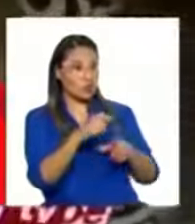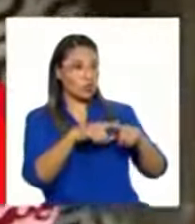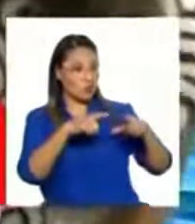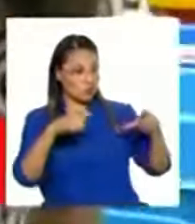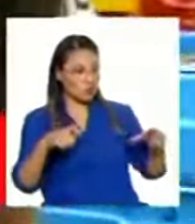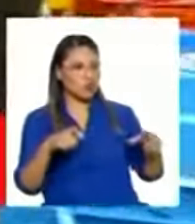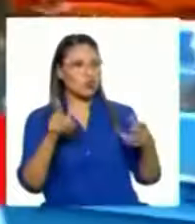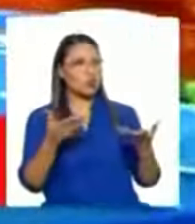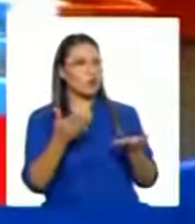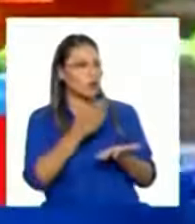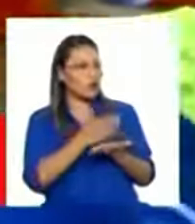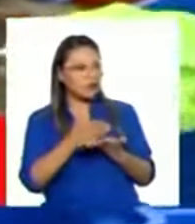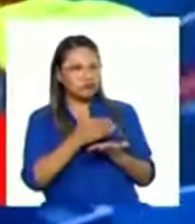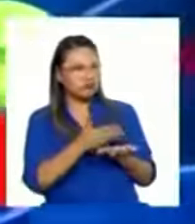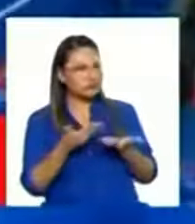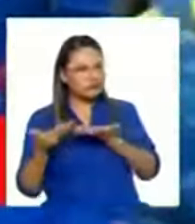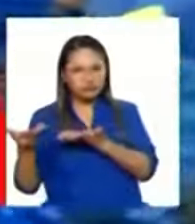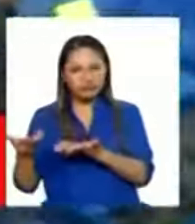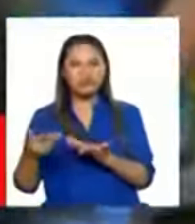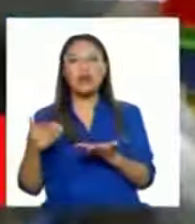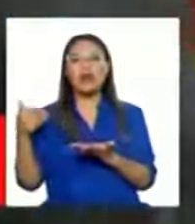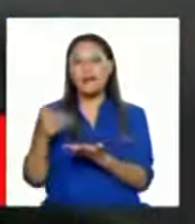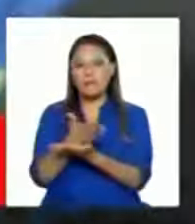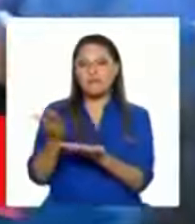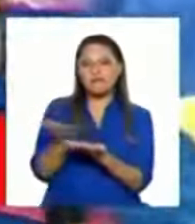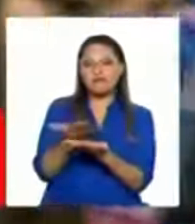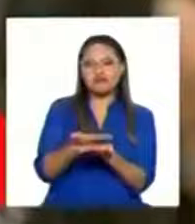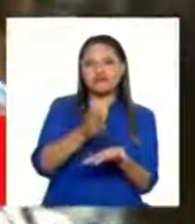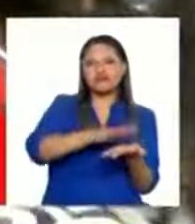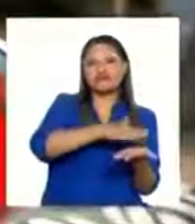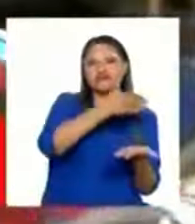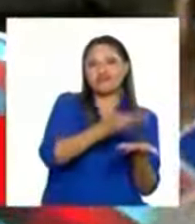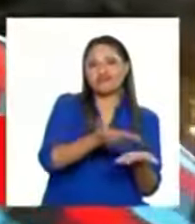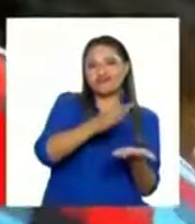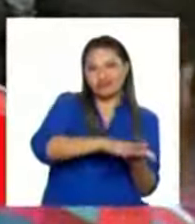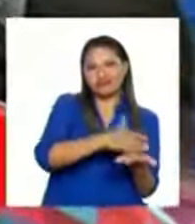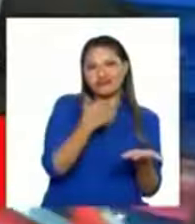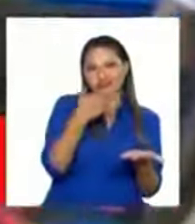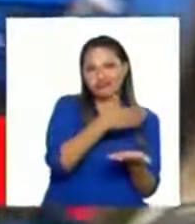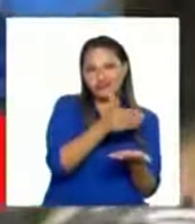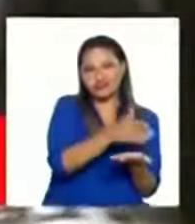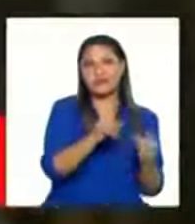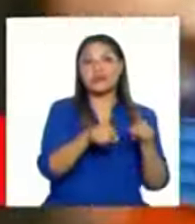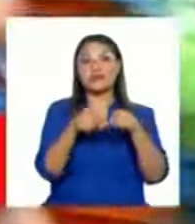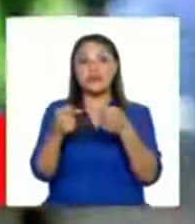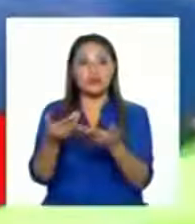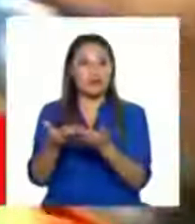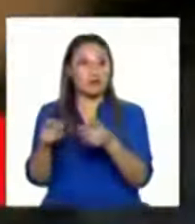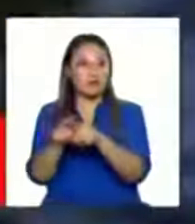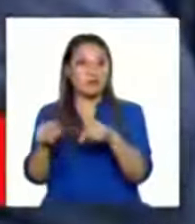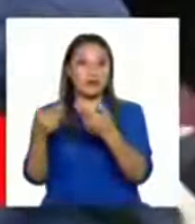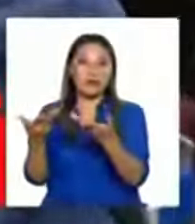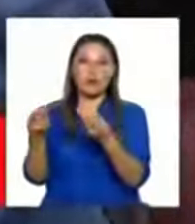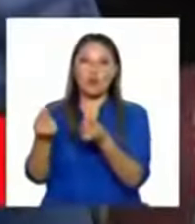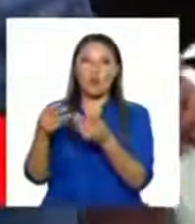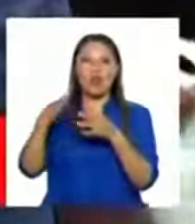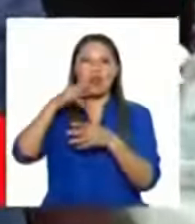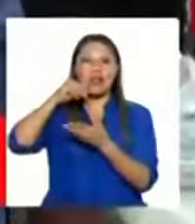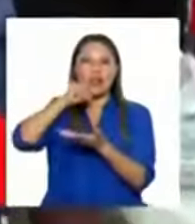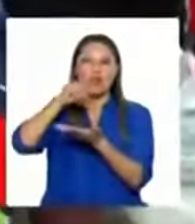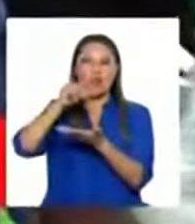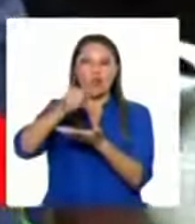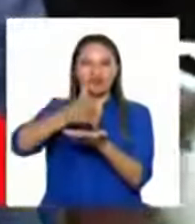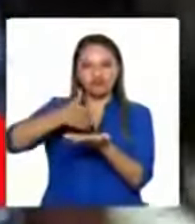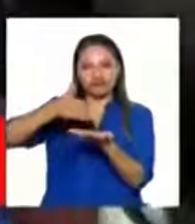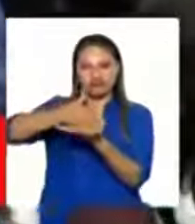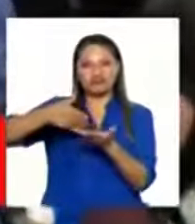kilo. ¿Y qué cosa vas a cocinar con la carne? Pescado frito, pero también estoy llevando tilapia. También saco para el ceviche. Lo